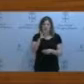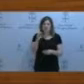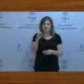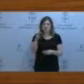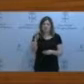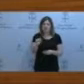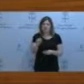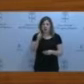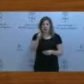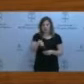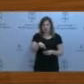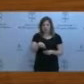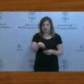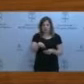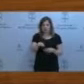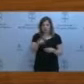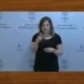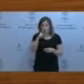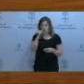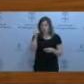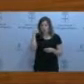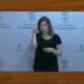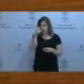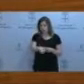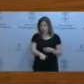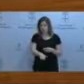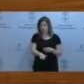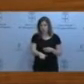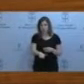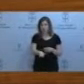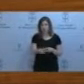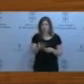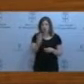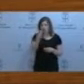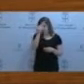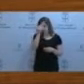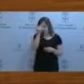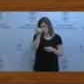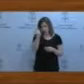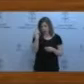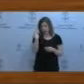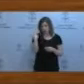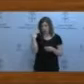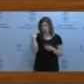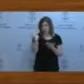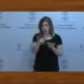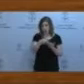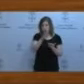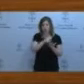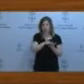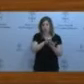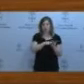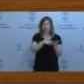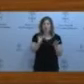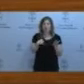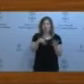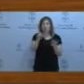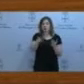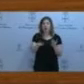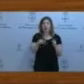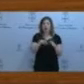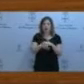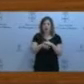y en los últimos años, ¿no? Recientes en la memoria están las palabras que un responsable de la gerencia de área dijo,